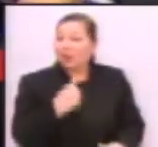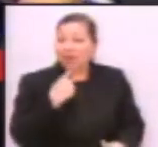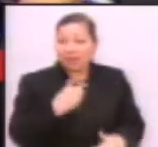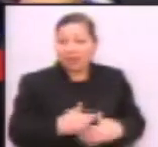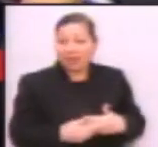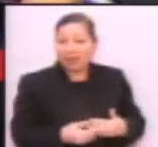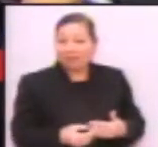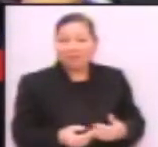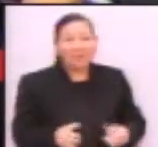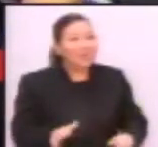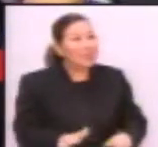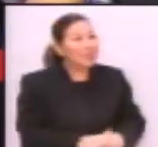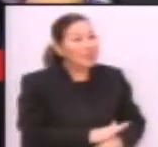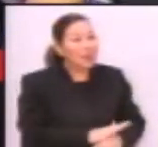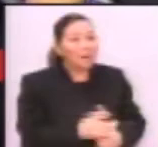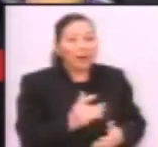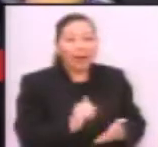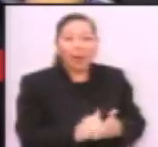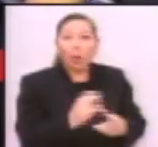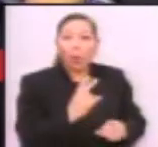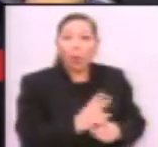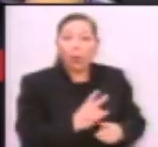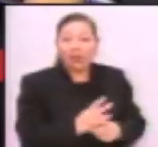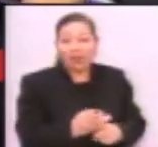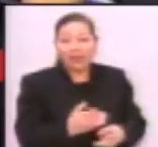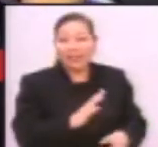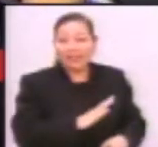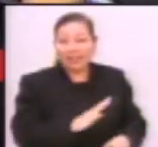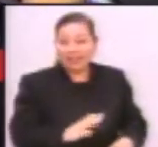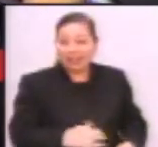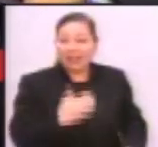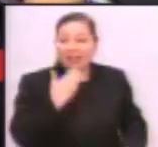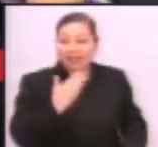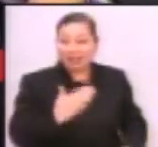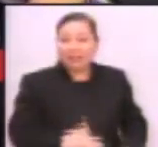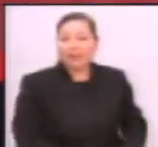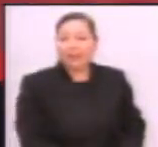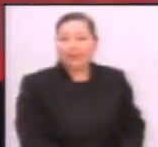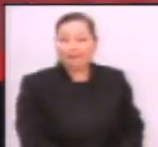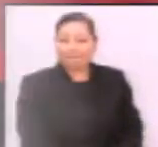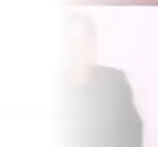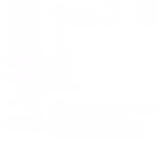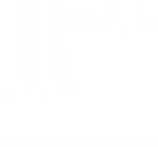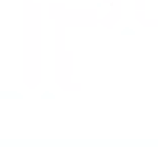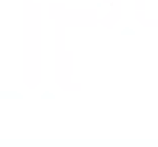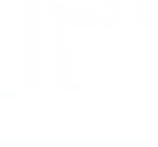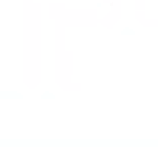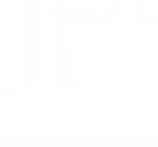va a ser insuficiente para cuidar los intereses del Estado. Muchas gracias, señor presidente.